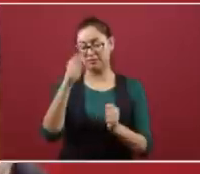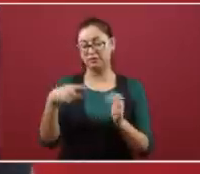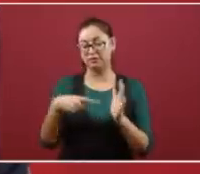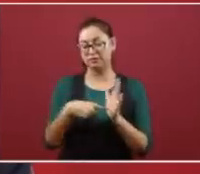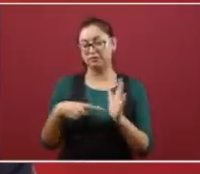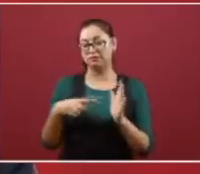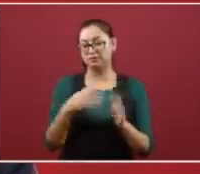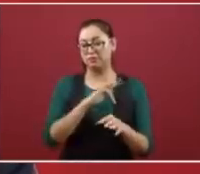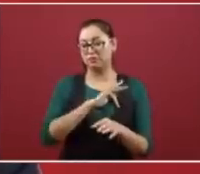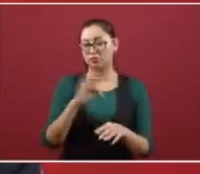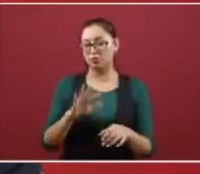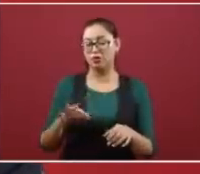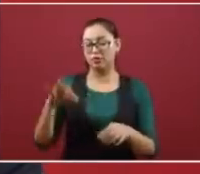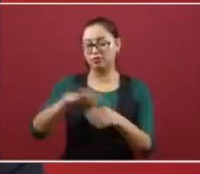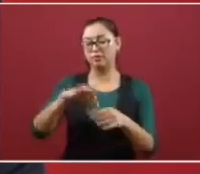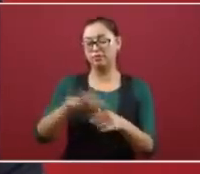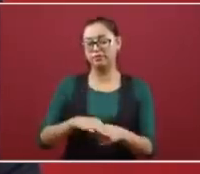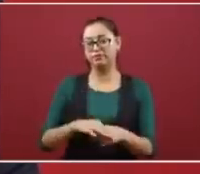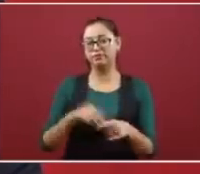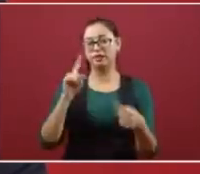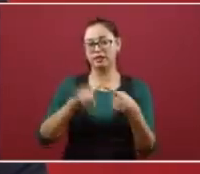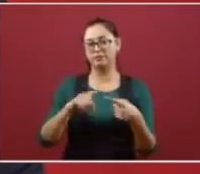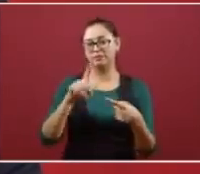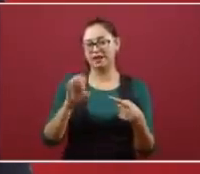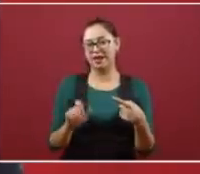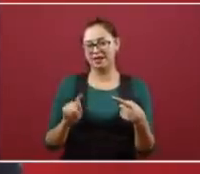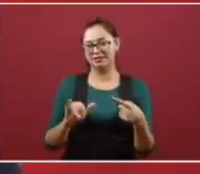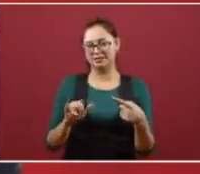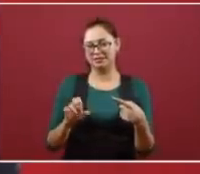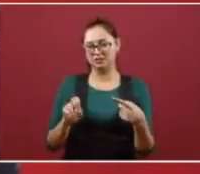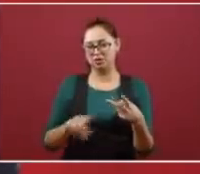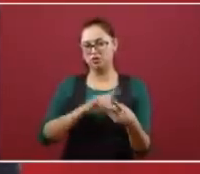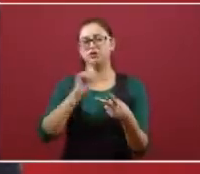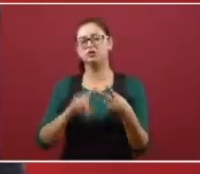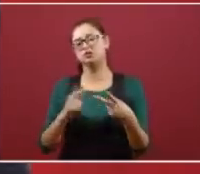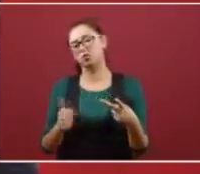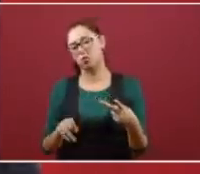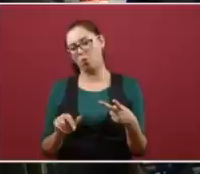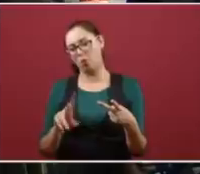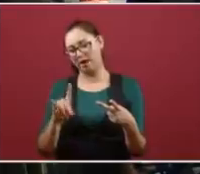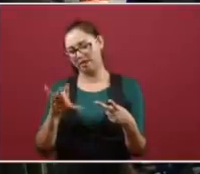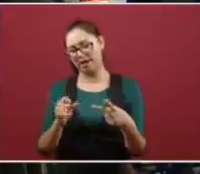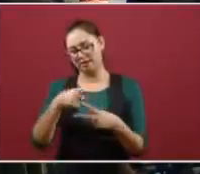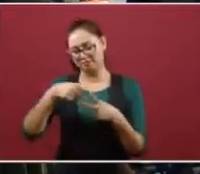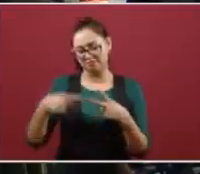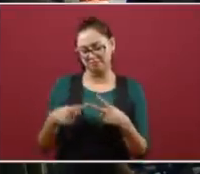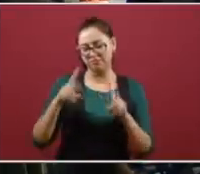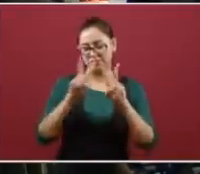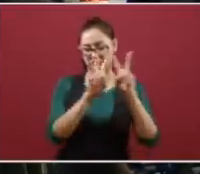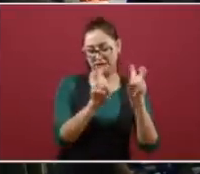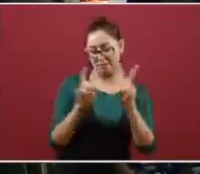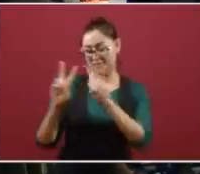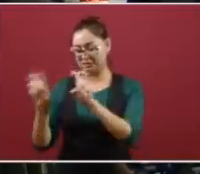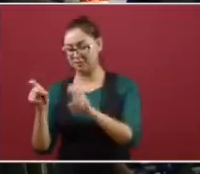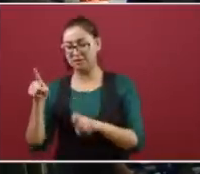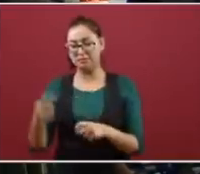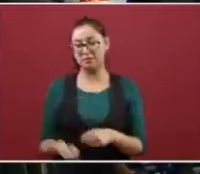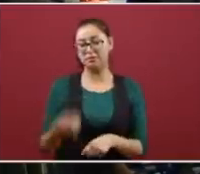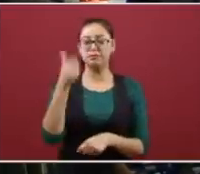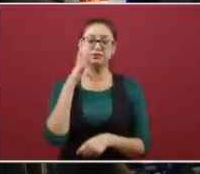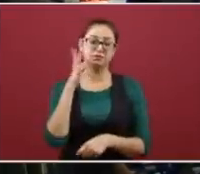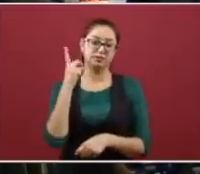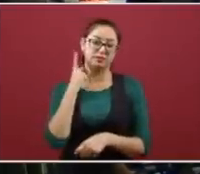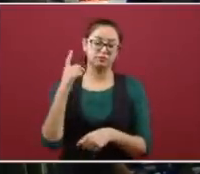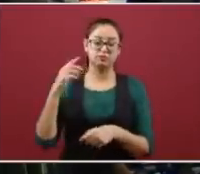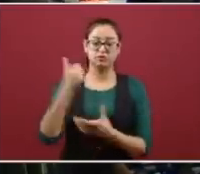y la segunda en guardia en guardia nacional resulta de lo más relevante lo que sigue y